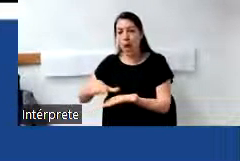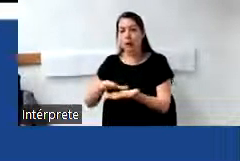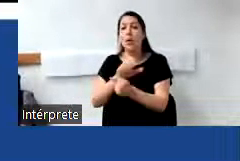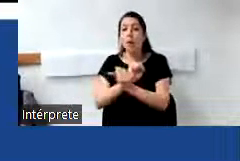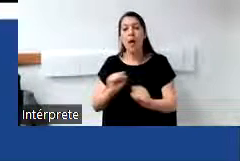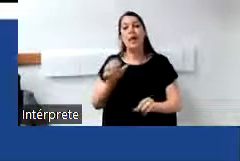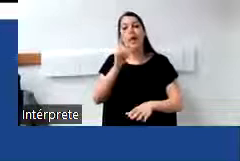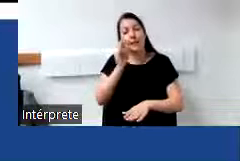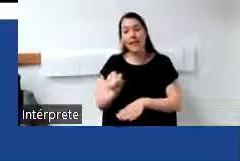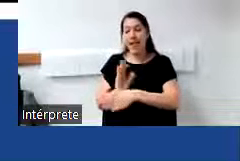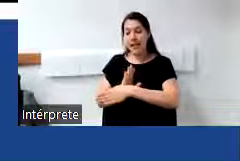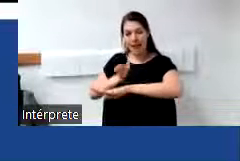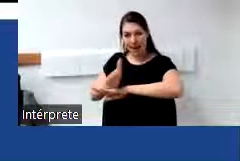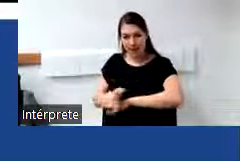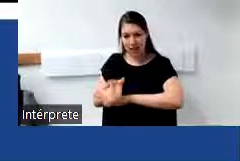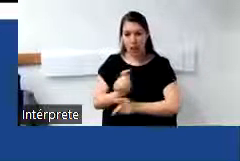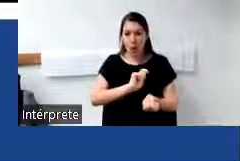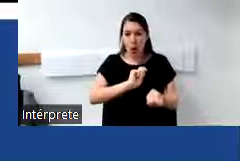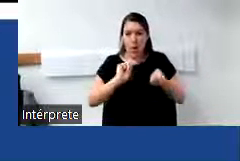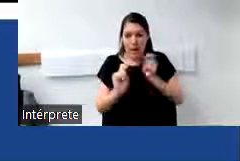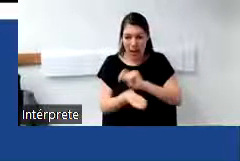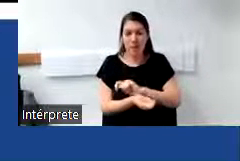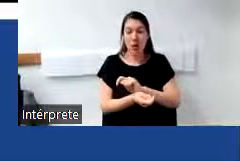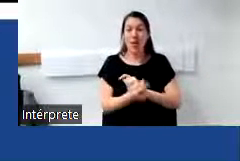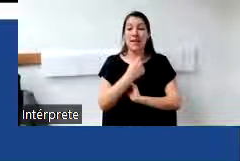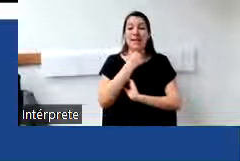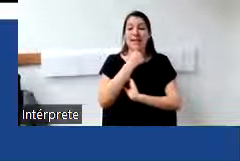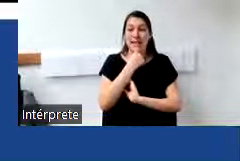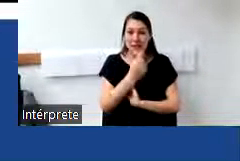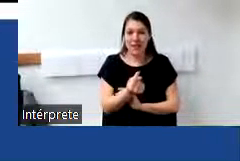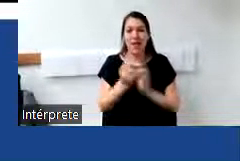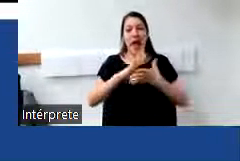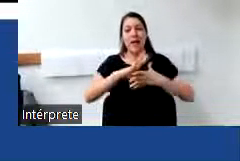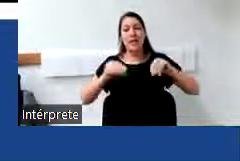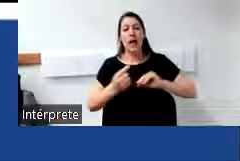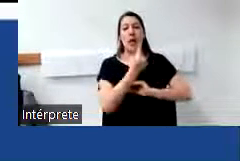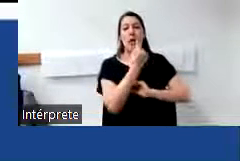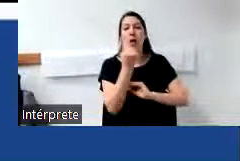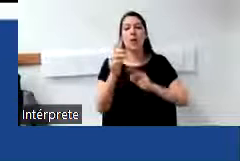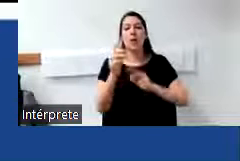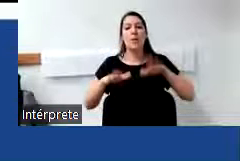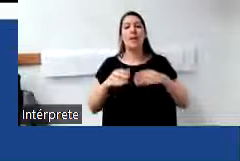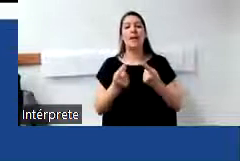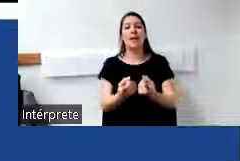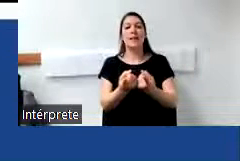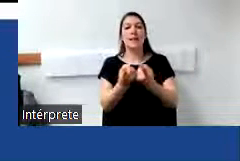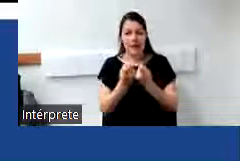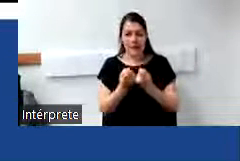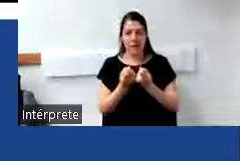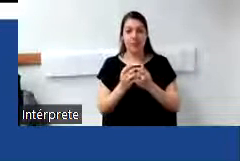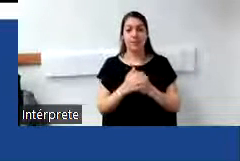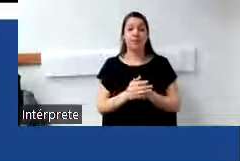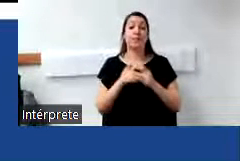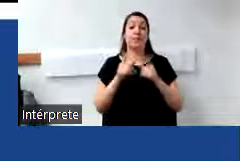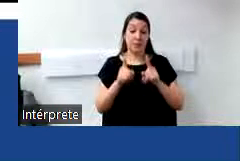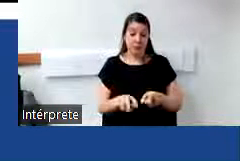ajuste razonable que puede favorecer significativamente el trabajo de esa persona, ¿no? Entonces, bueno, el ajuste razonable